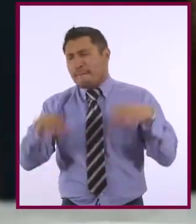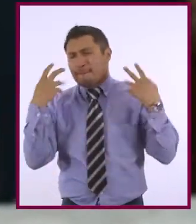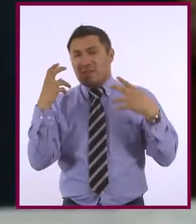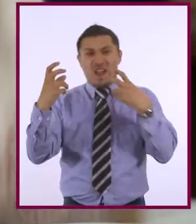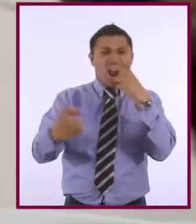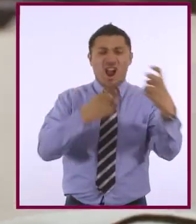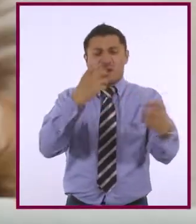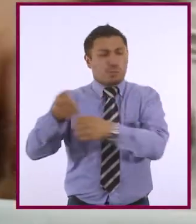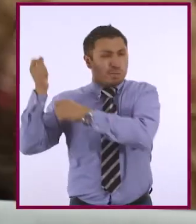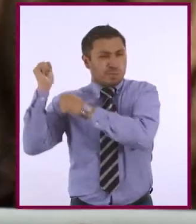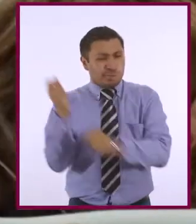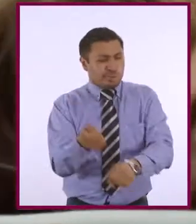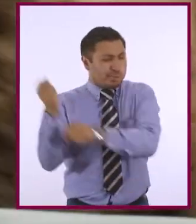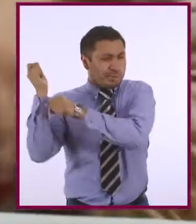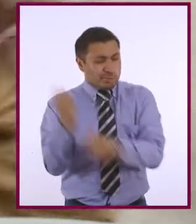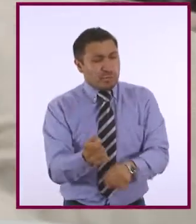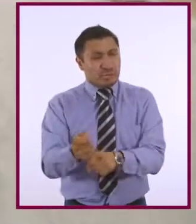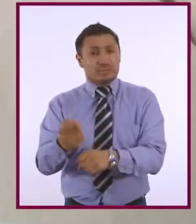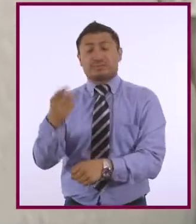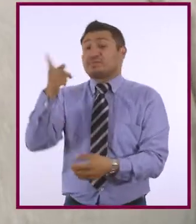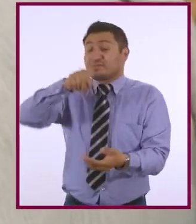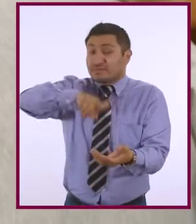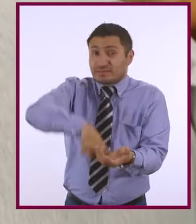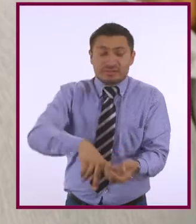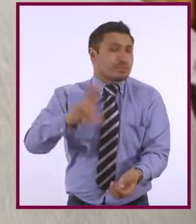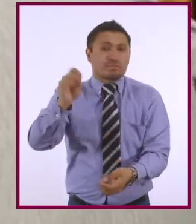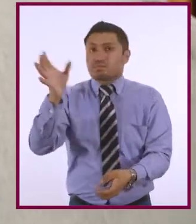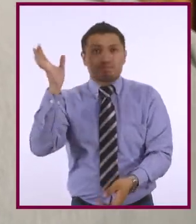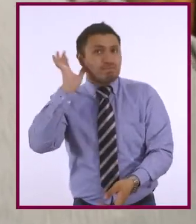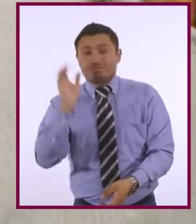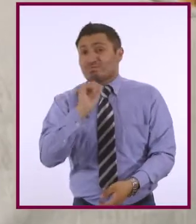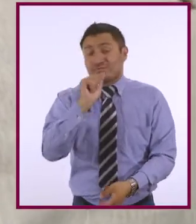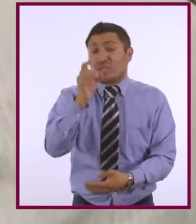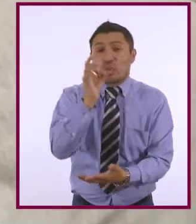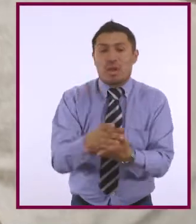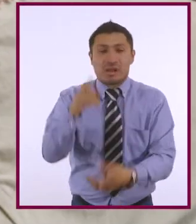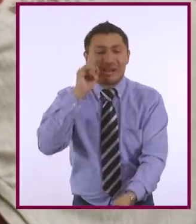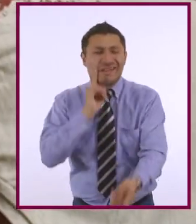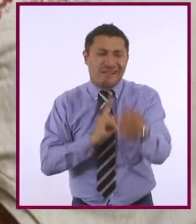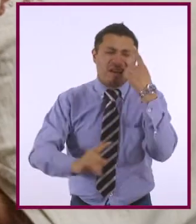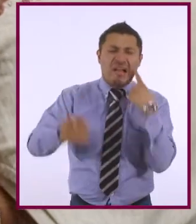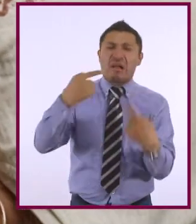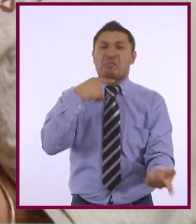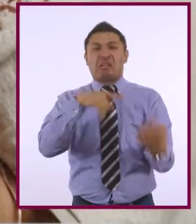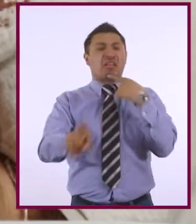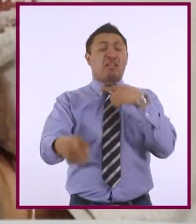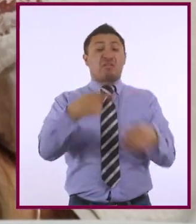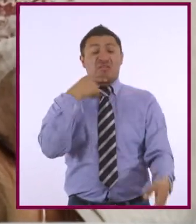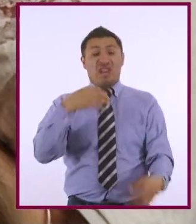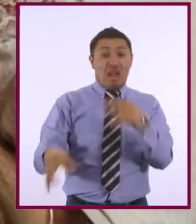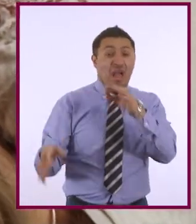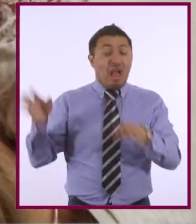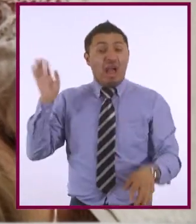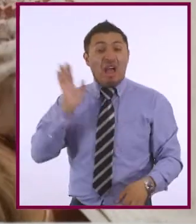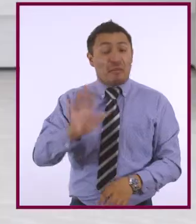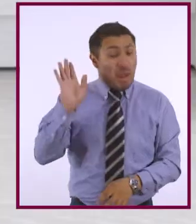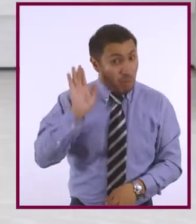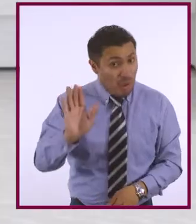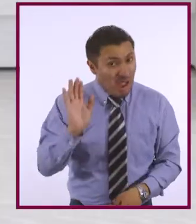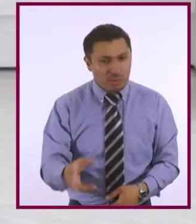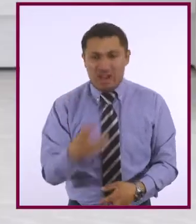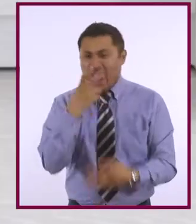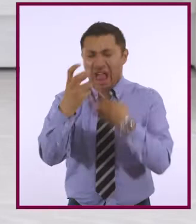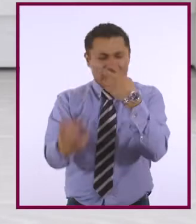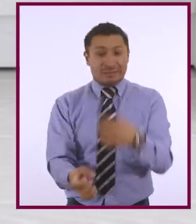los palos. Allí dentro no se oye nada sino llantos y quejas y amenazas espantables.